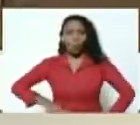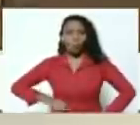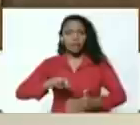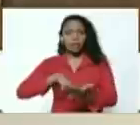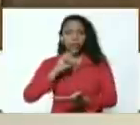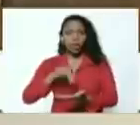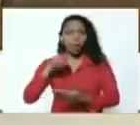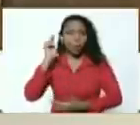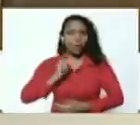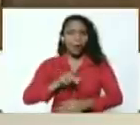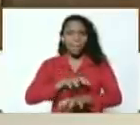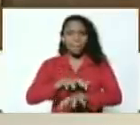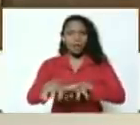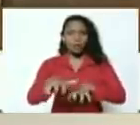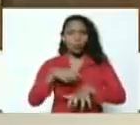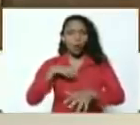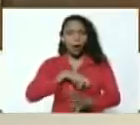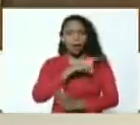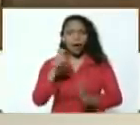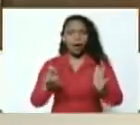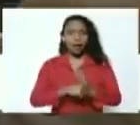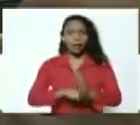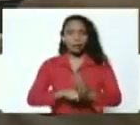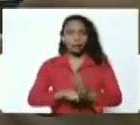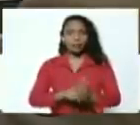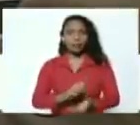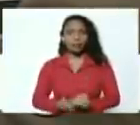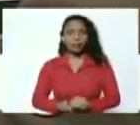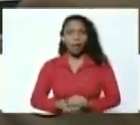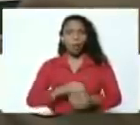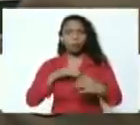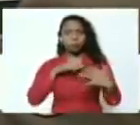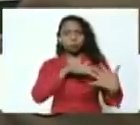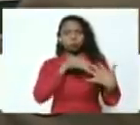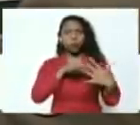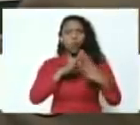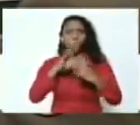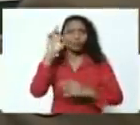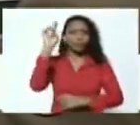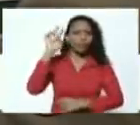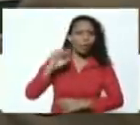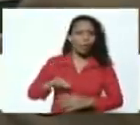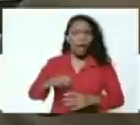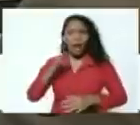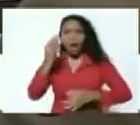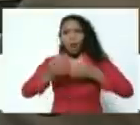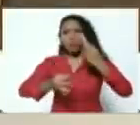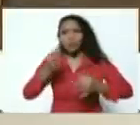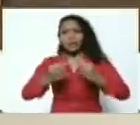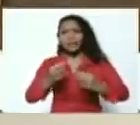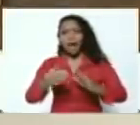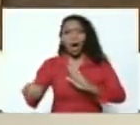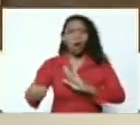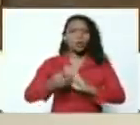Bolivariana, mayor general Zabarce Pavón, combatiendo todos los días por la justicia contra el